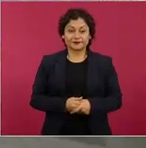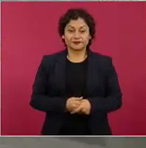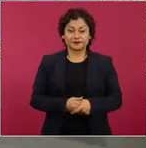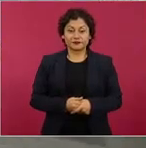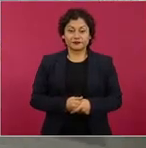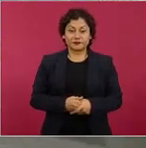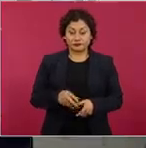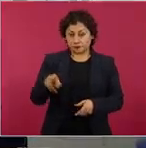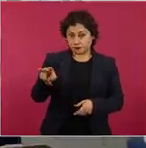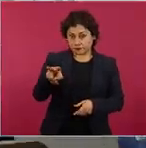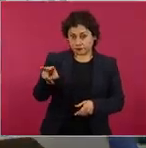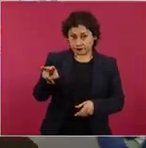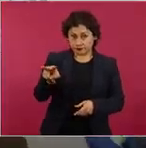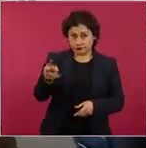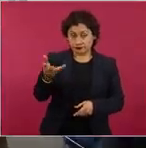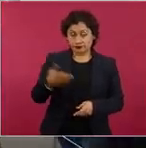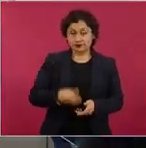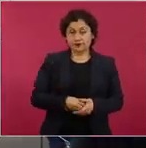Ustedes dos.